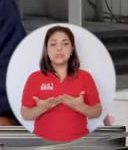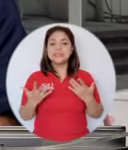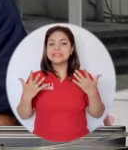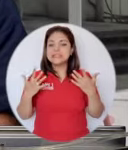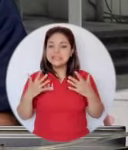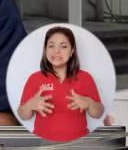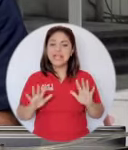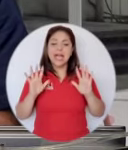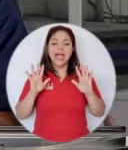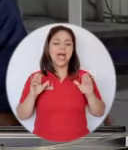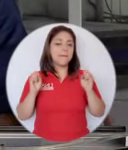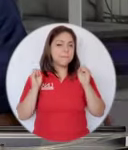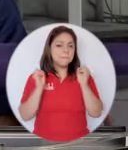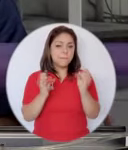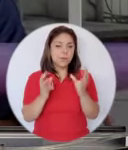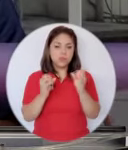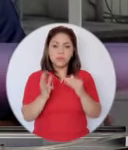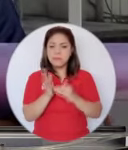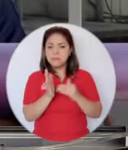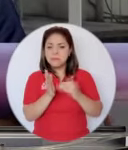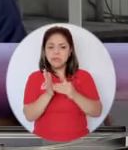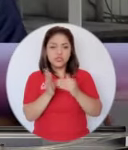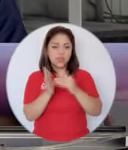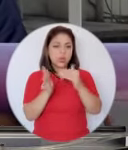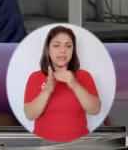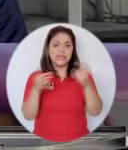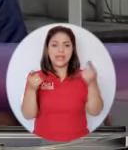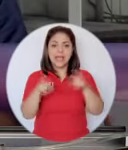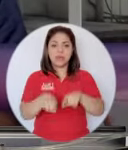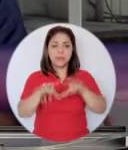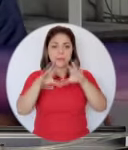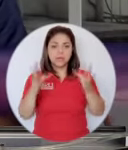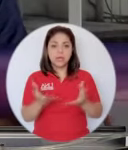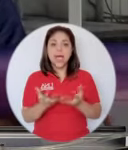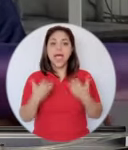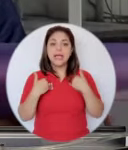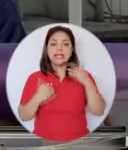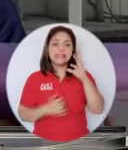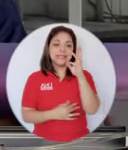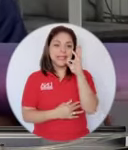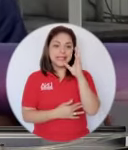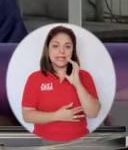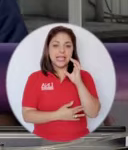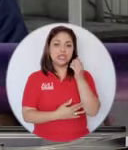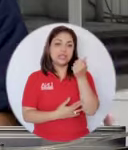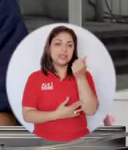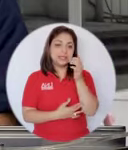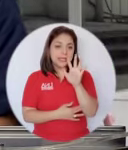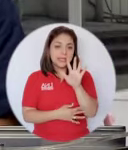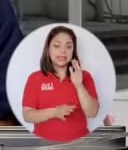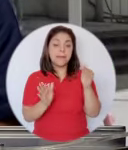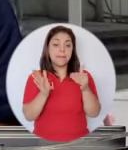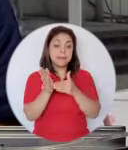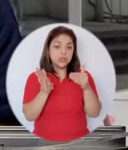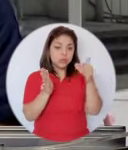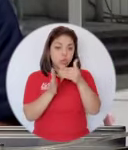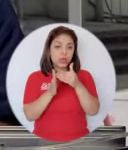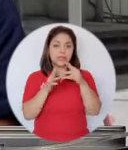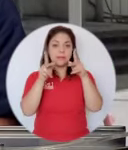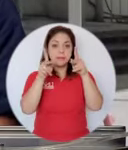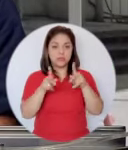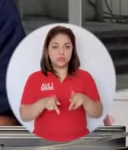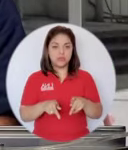estamos hablando de muchísimos millones de casos documentados en el mundo, Okay. son 615 millones de